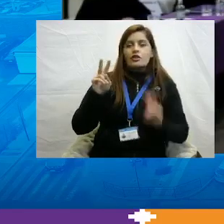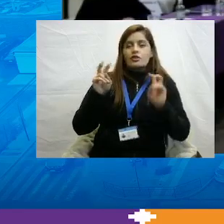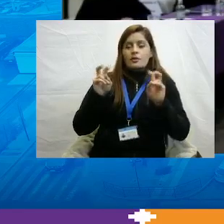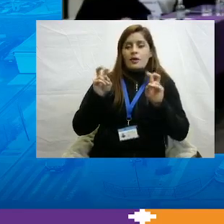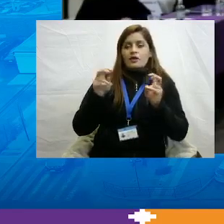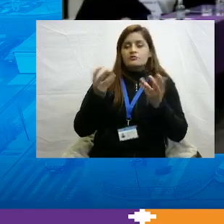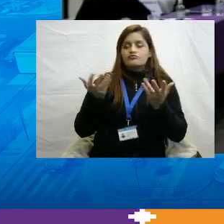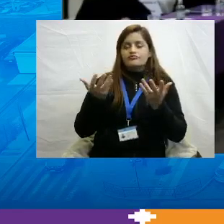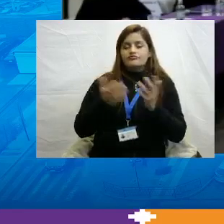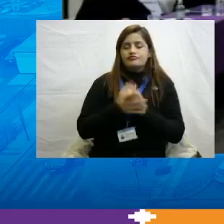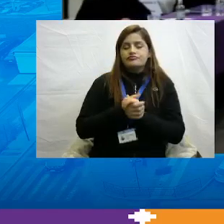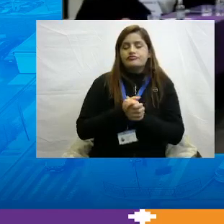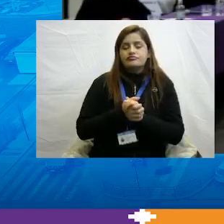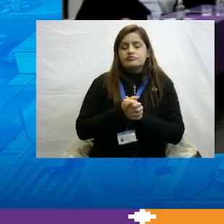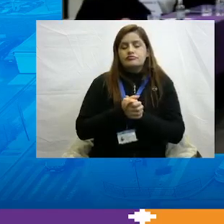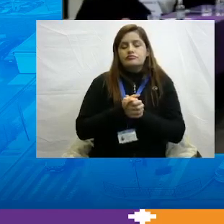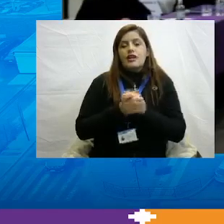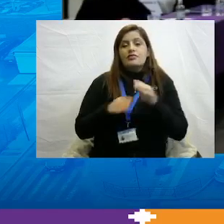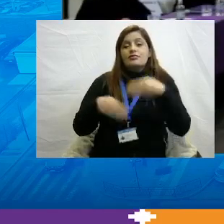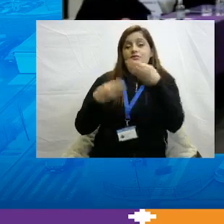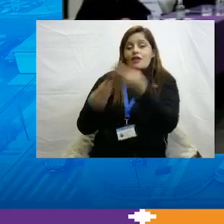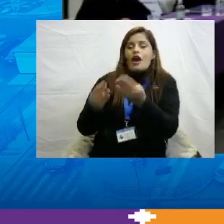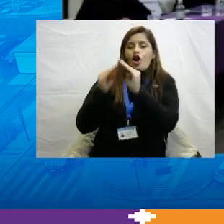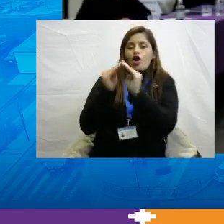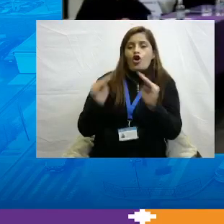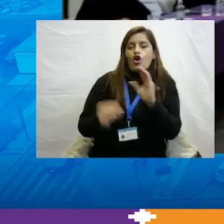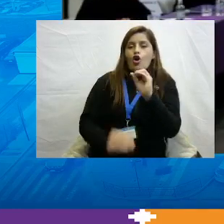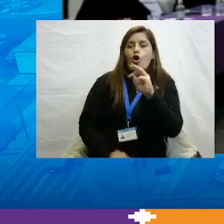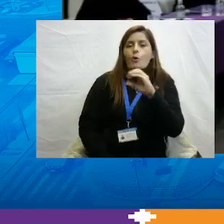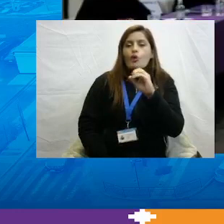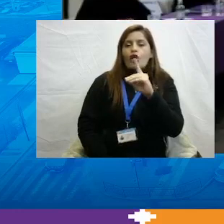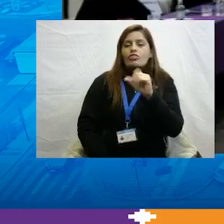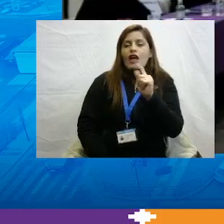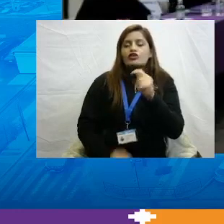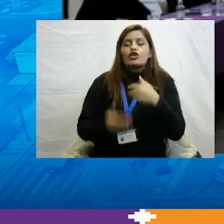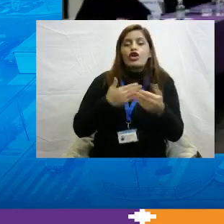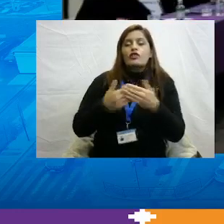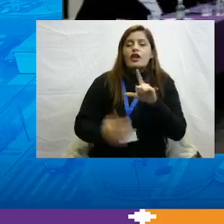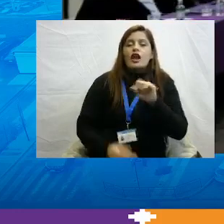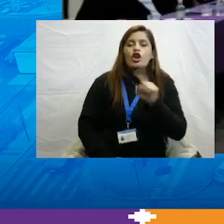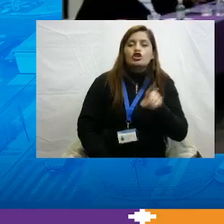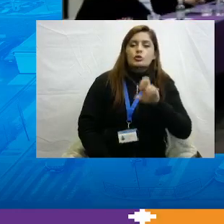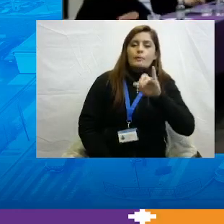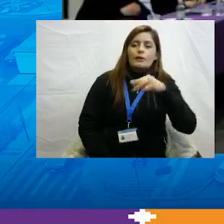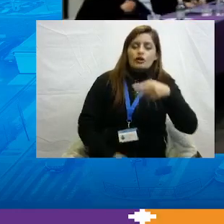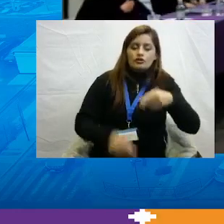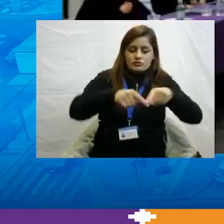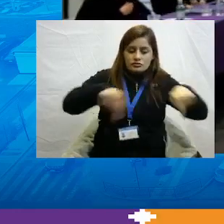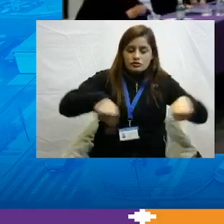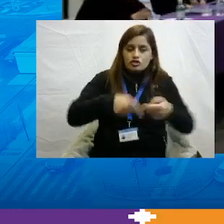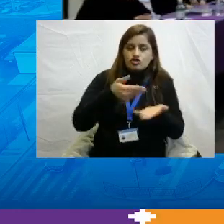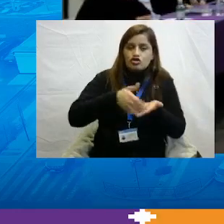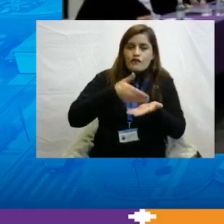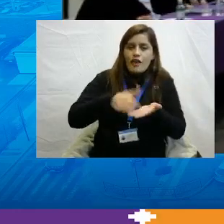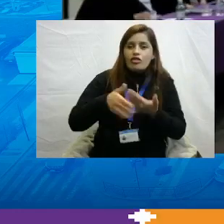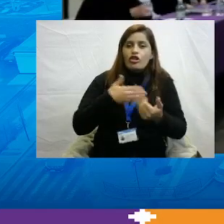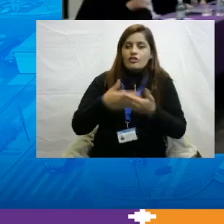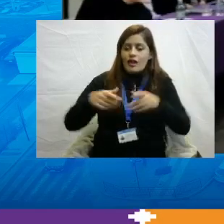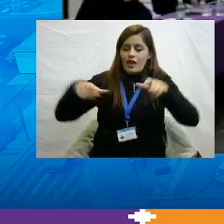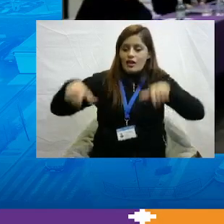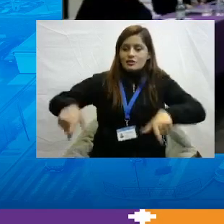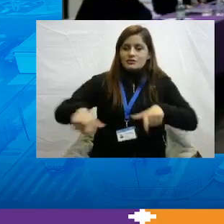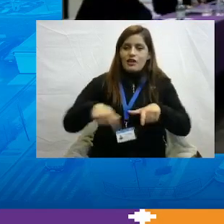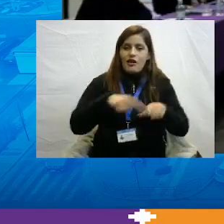respecto de se entrega en comodato al Club de Rayuela Unión Los Pinos un retazo de terreno ubicado en el sector oriente de la cancha Los Pinos y